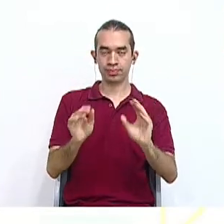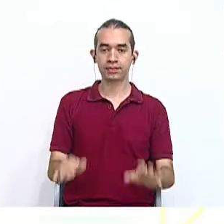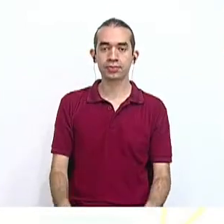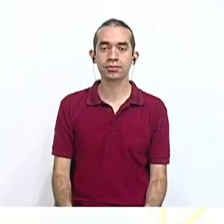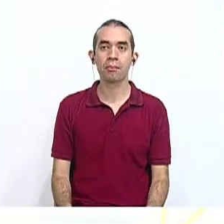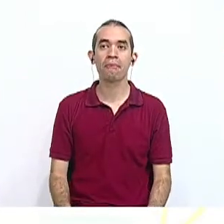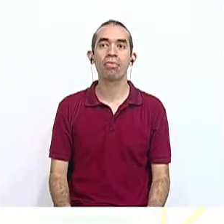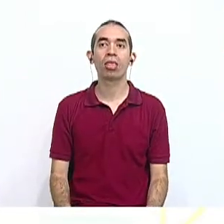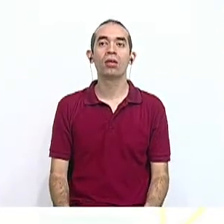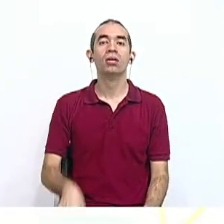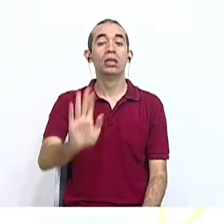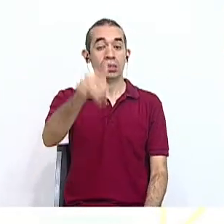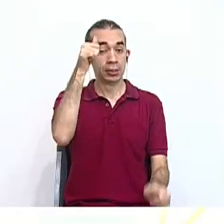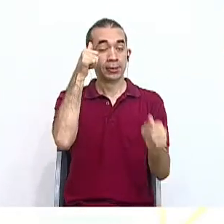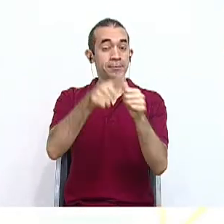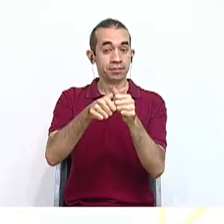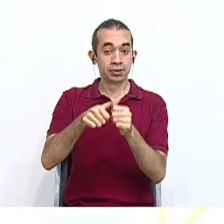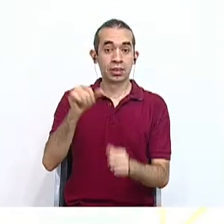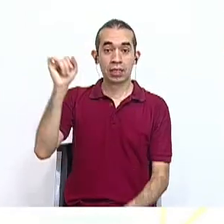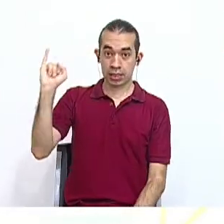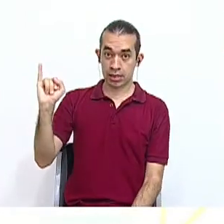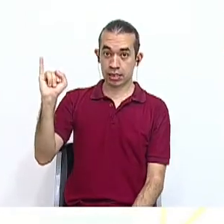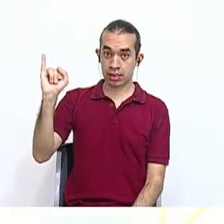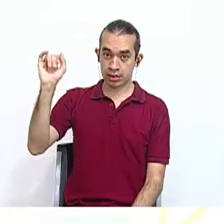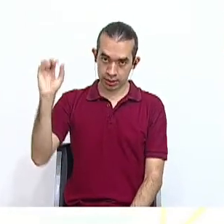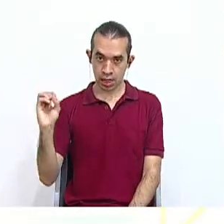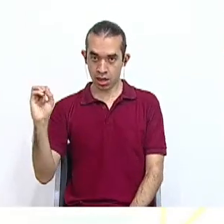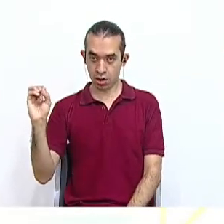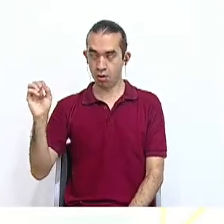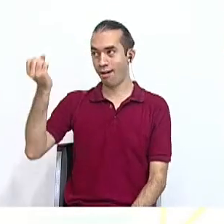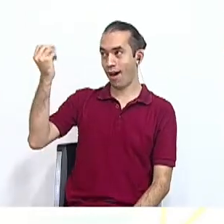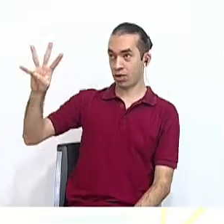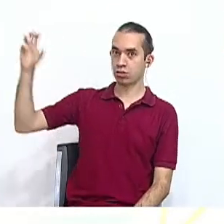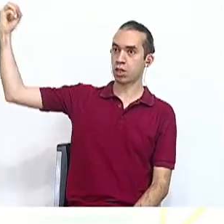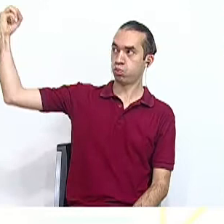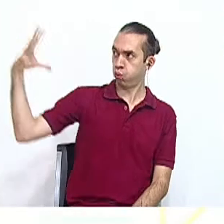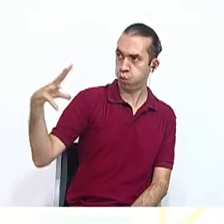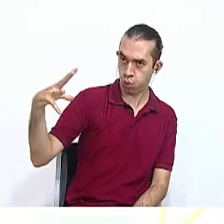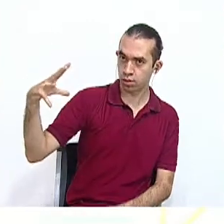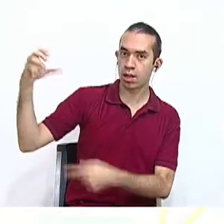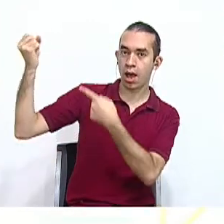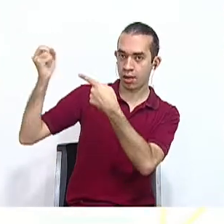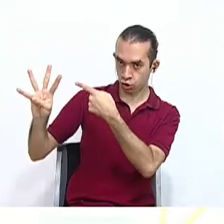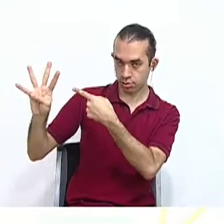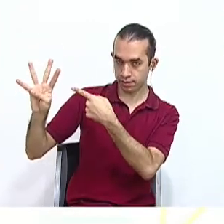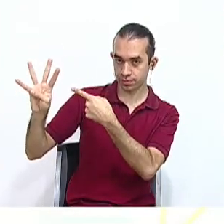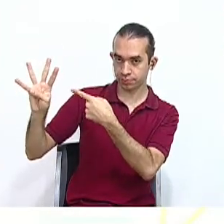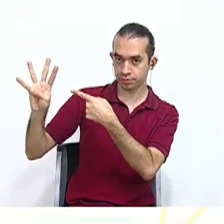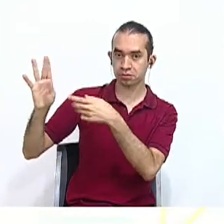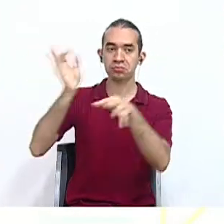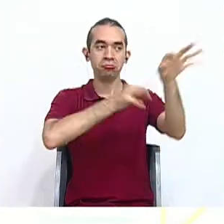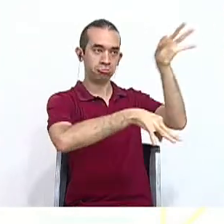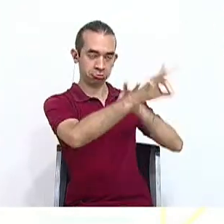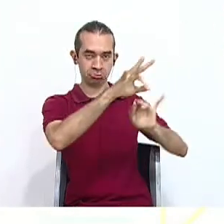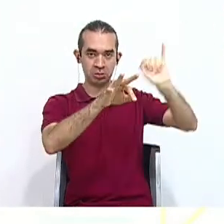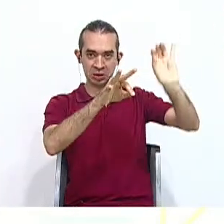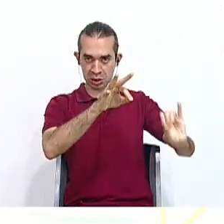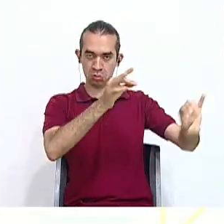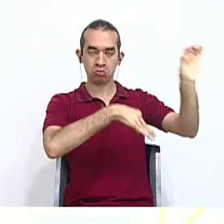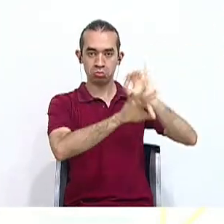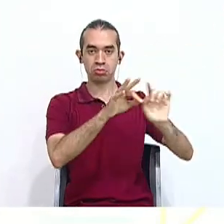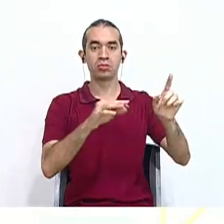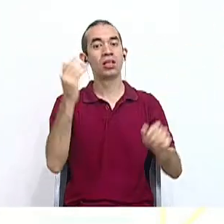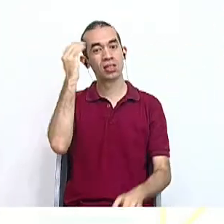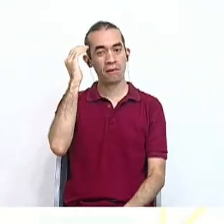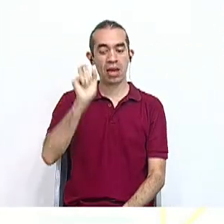Primero, recordemos que I sub 0 es 14, entonces vamos a sustituir I sub 0 por 14 y X